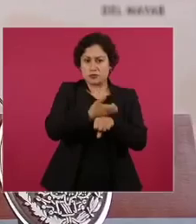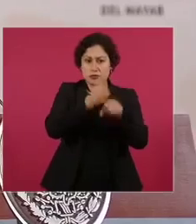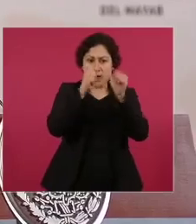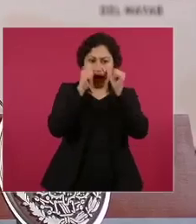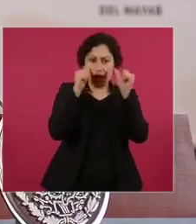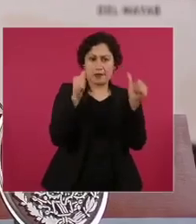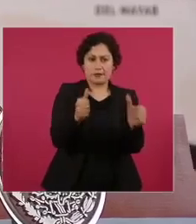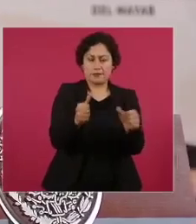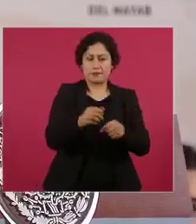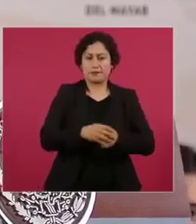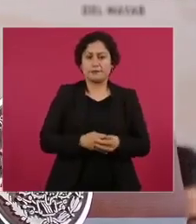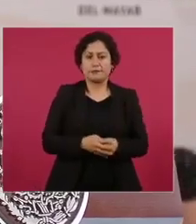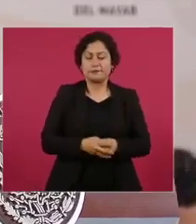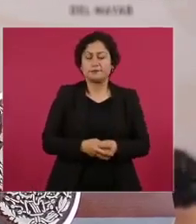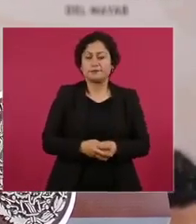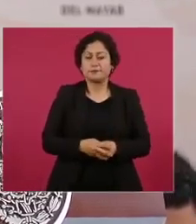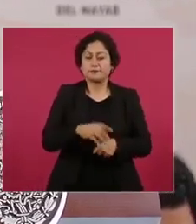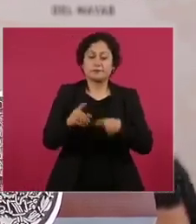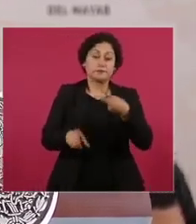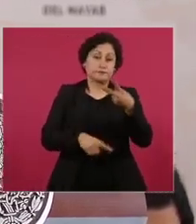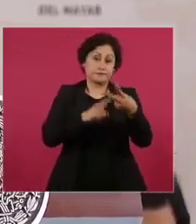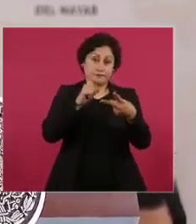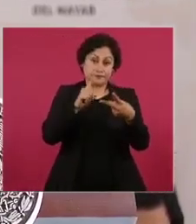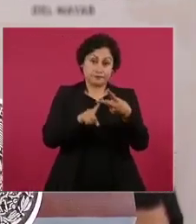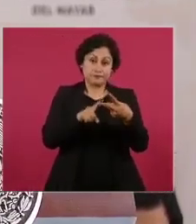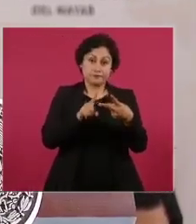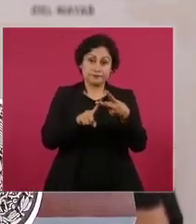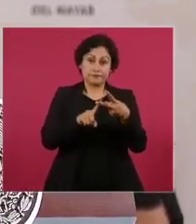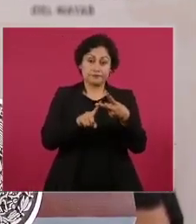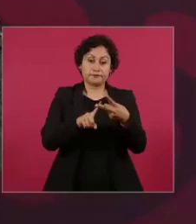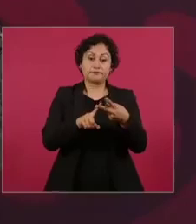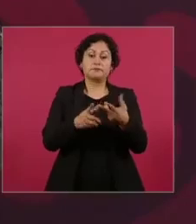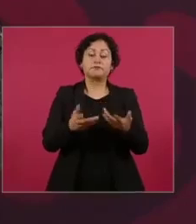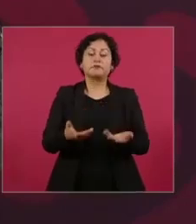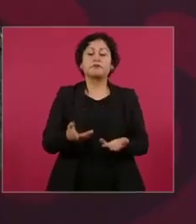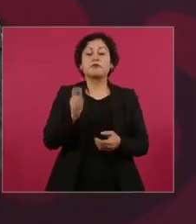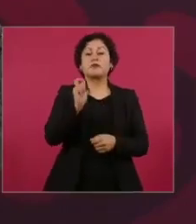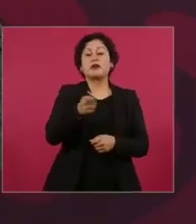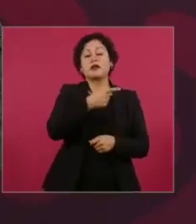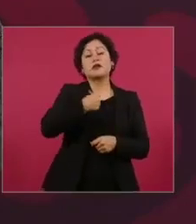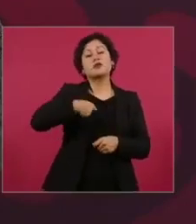México. Lo segundo es que hemos avanzado mucho